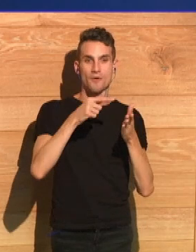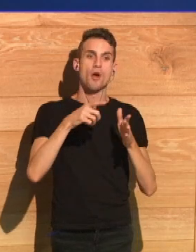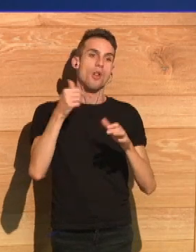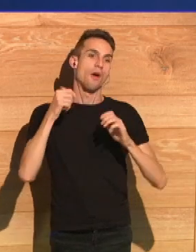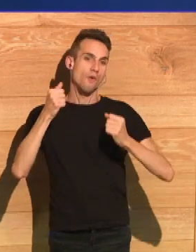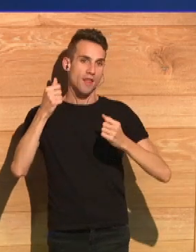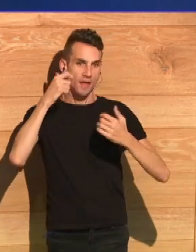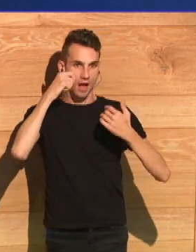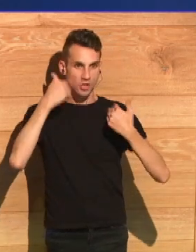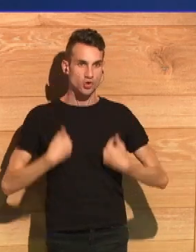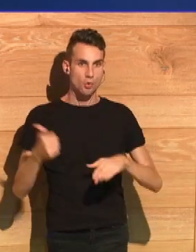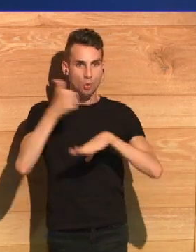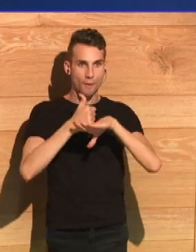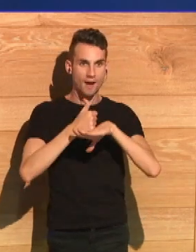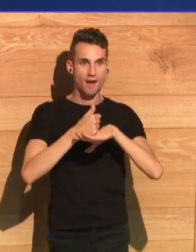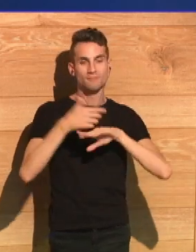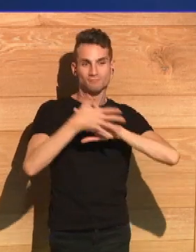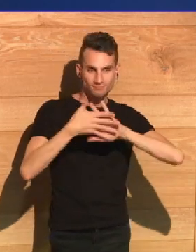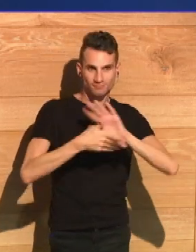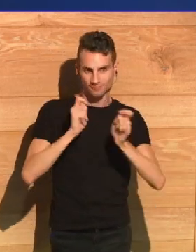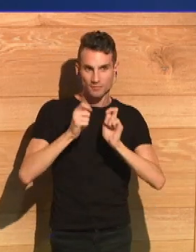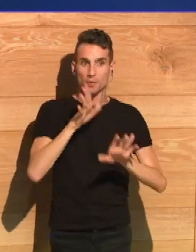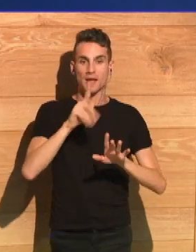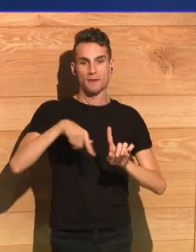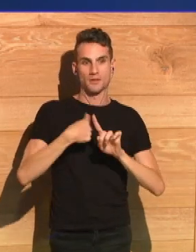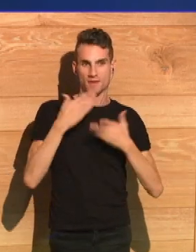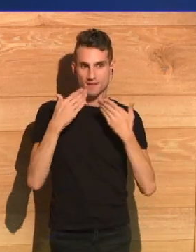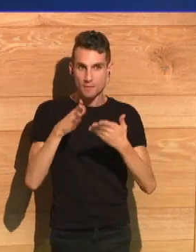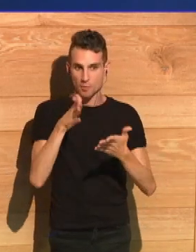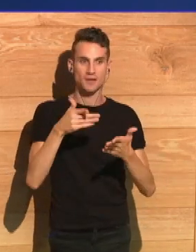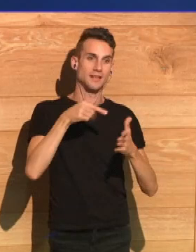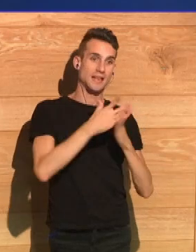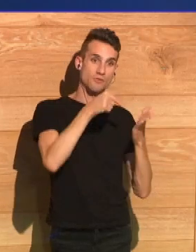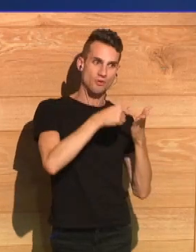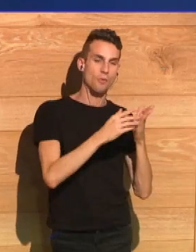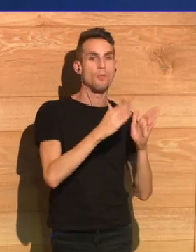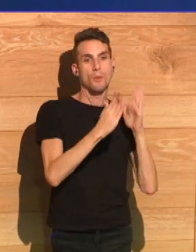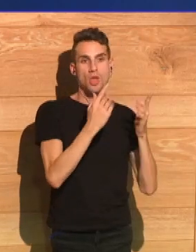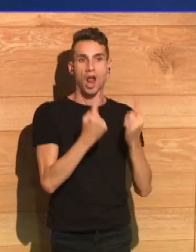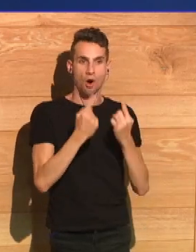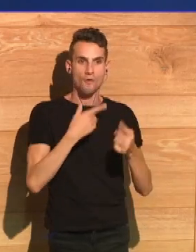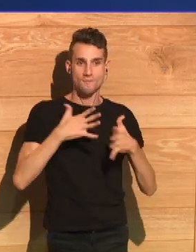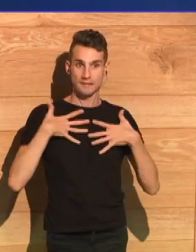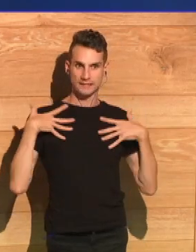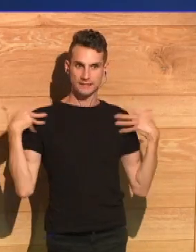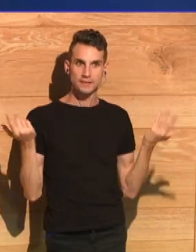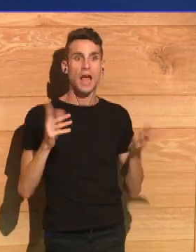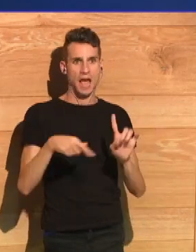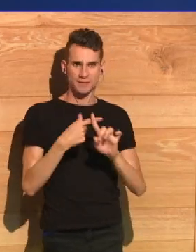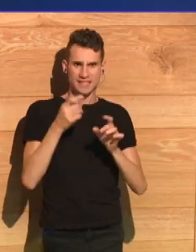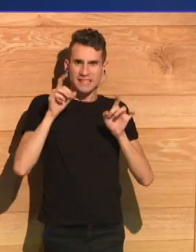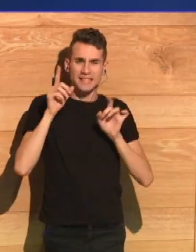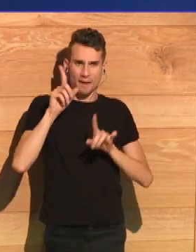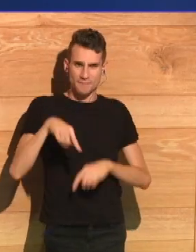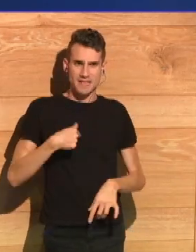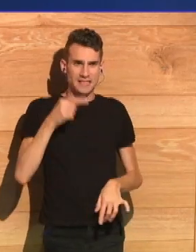tengo que reconocer que personalmente que en algunos momentos me has emocionado mucho, pero de esto incluso de soltar una lágrima, que es